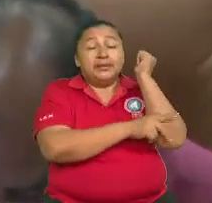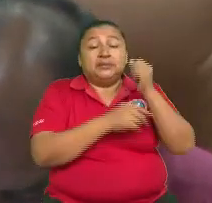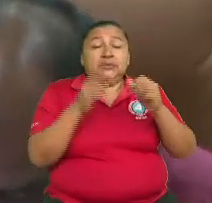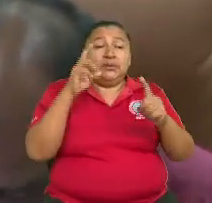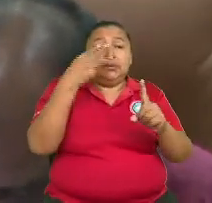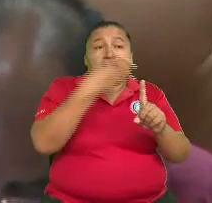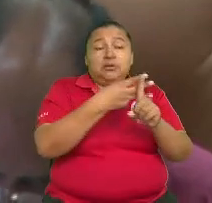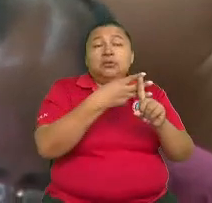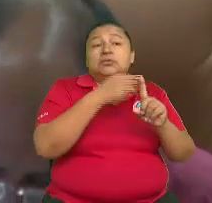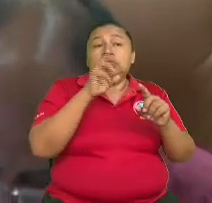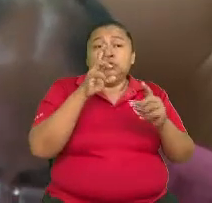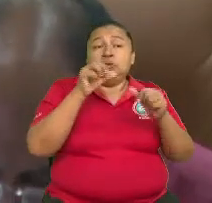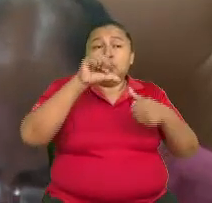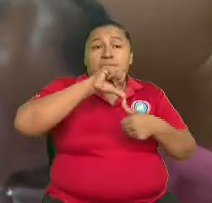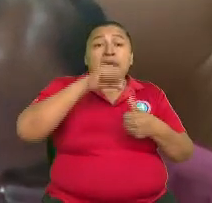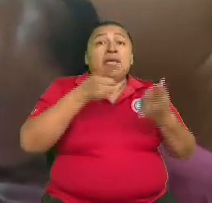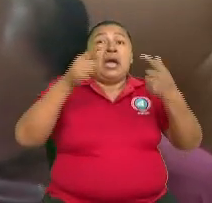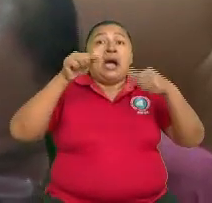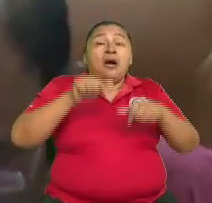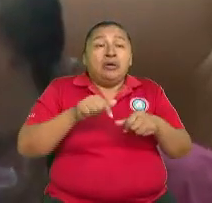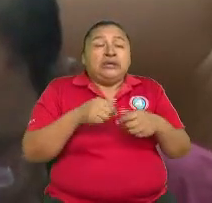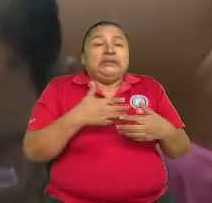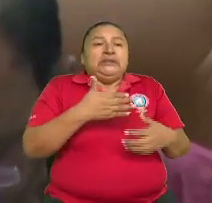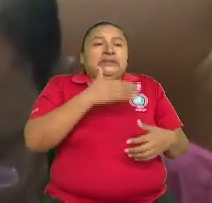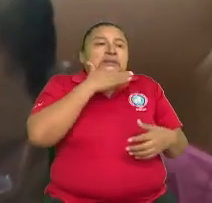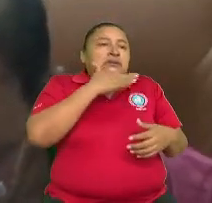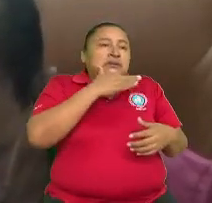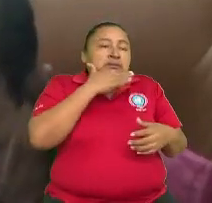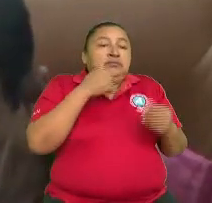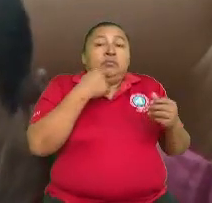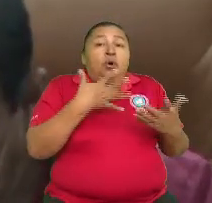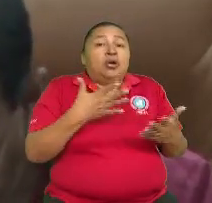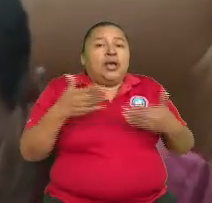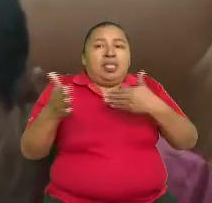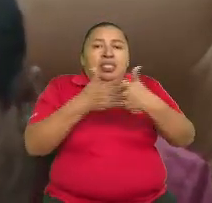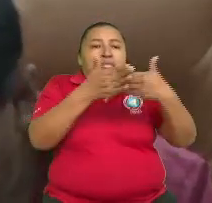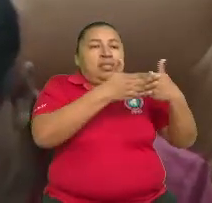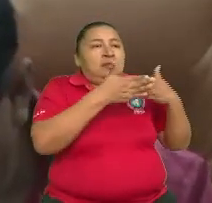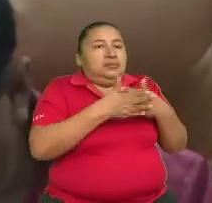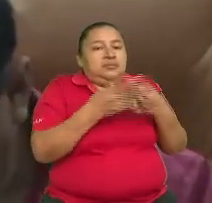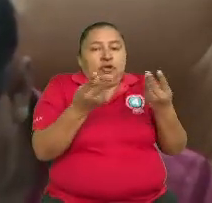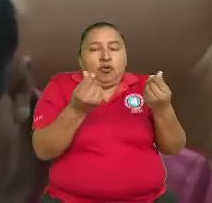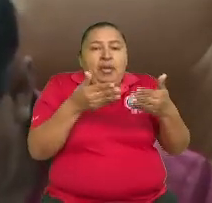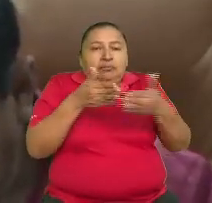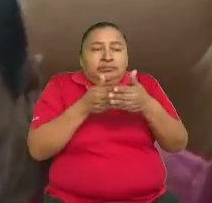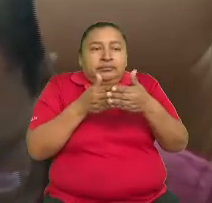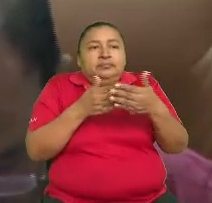región centroamericana que ahora se le están viendo de a palito por haber cerrado su economía.